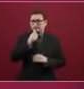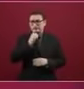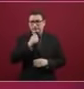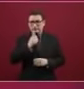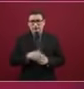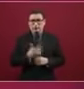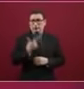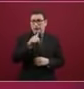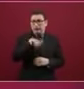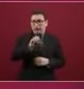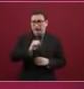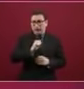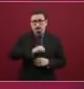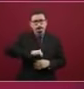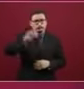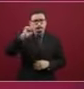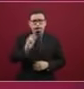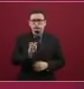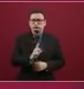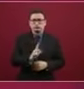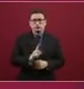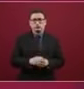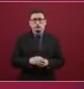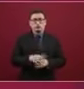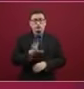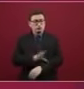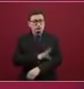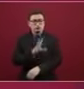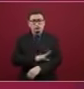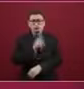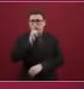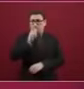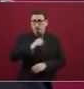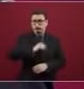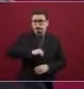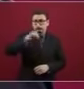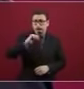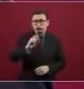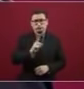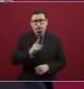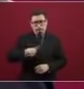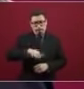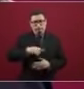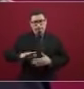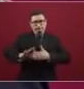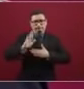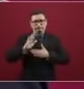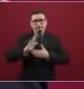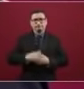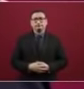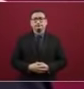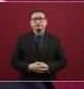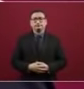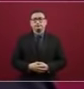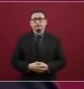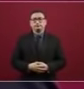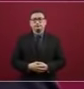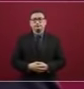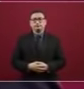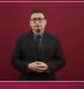del gas, no aumenta el precio de la luz, es el compromiso. El